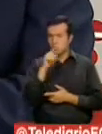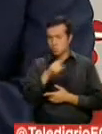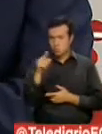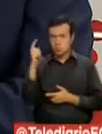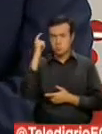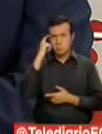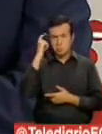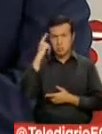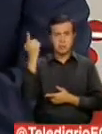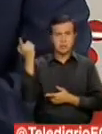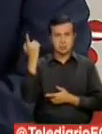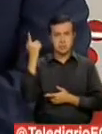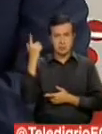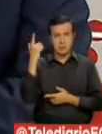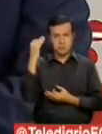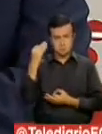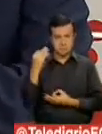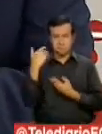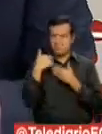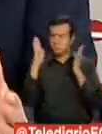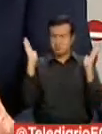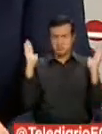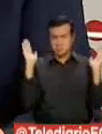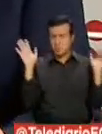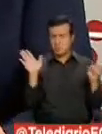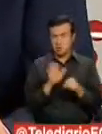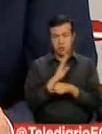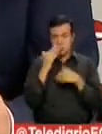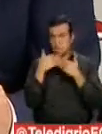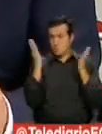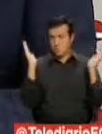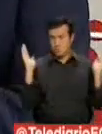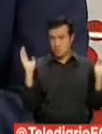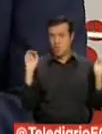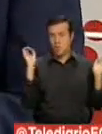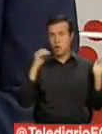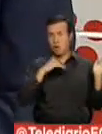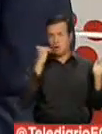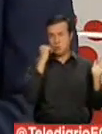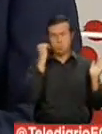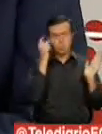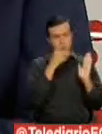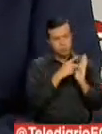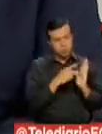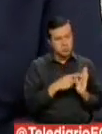son partícipes de una línea aperturista absoluta? ¿O hay ámbitos en